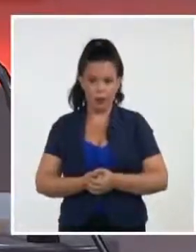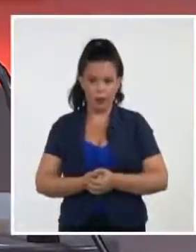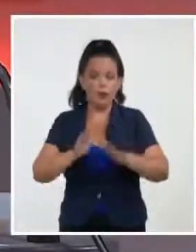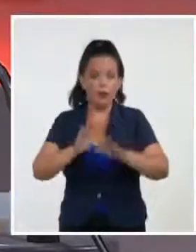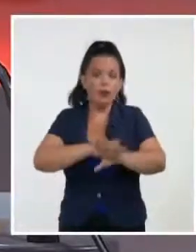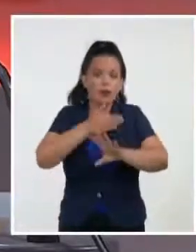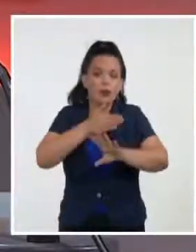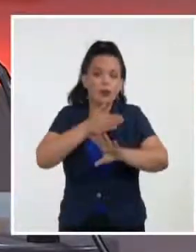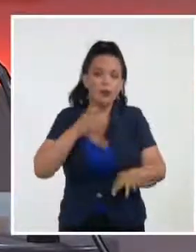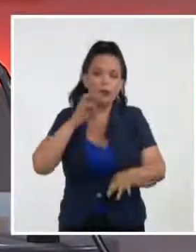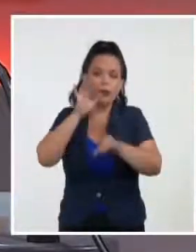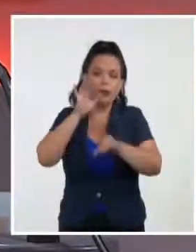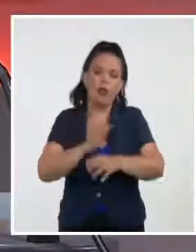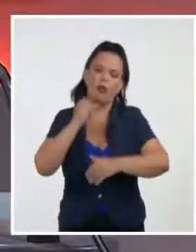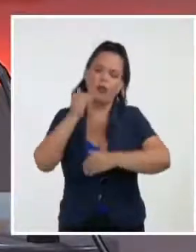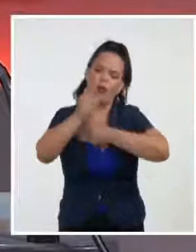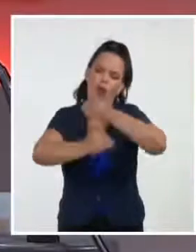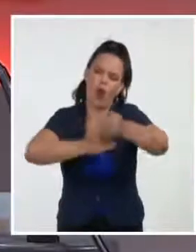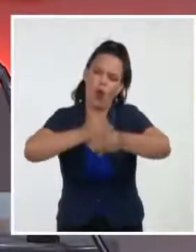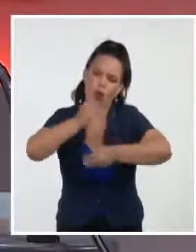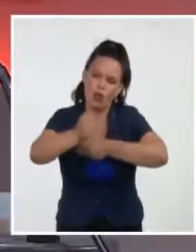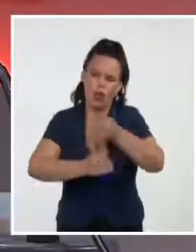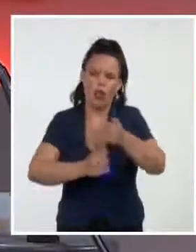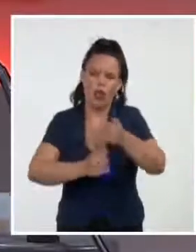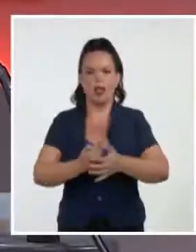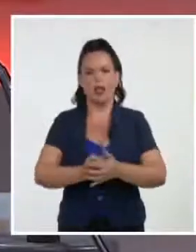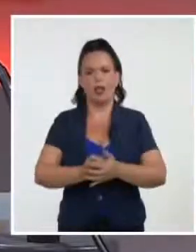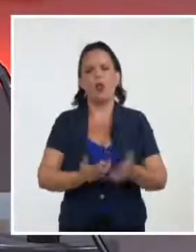la producción, el proceso de